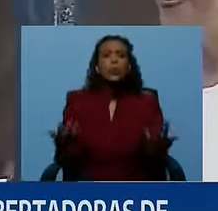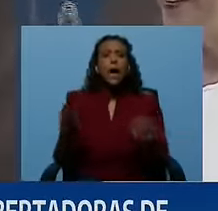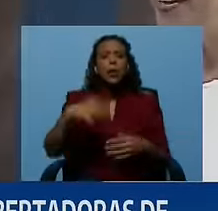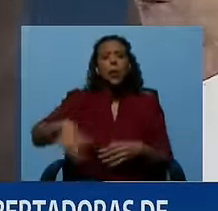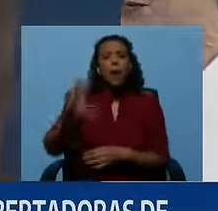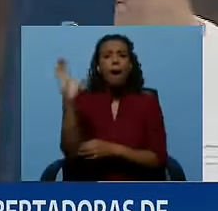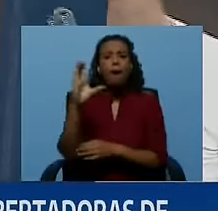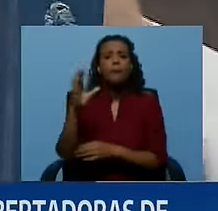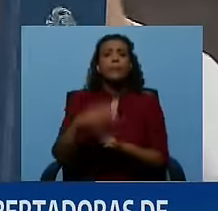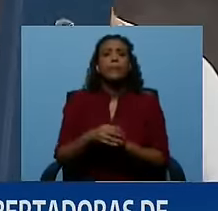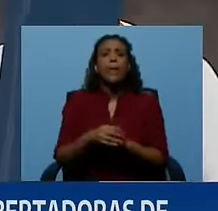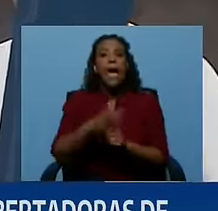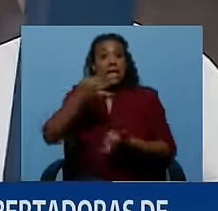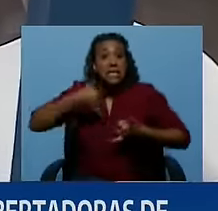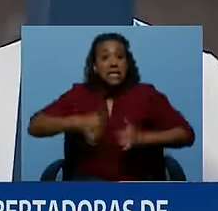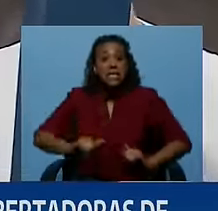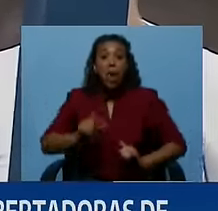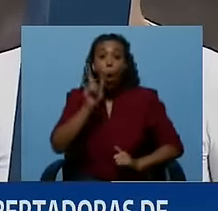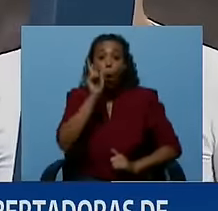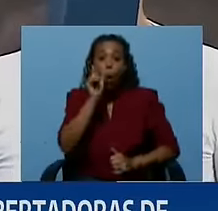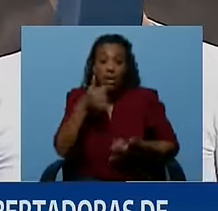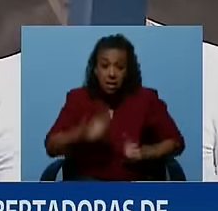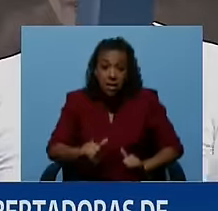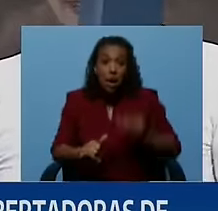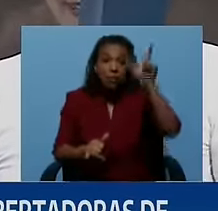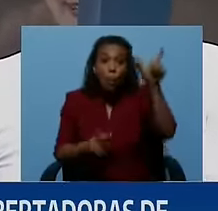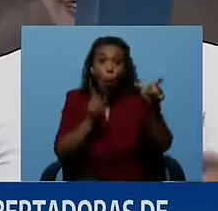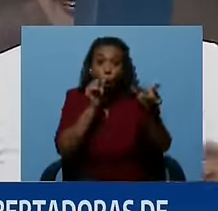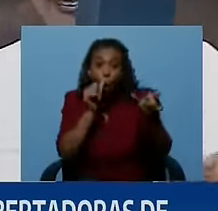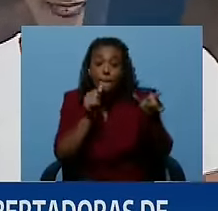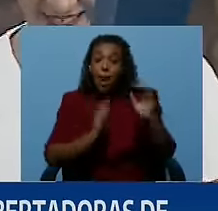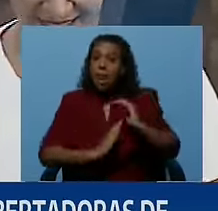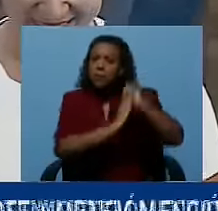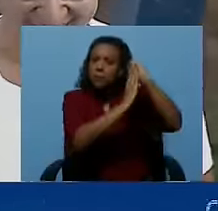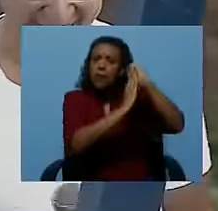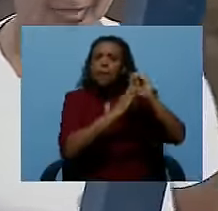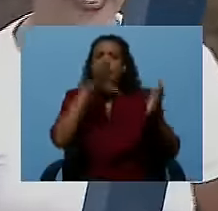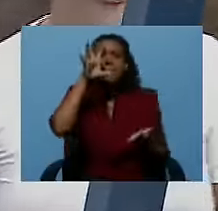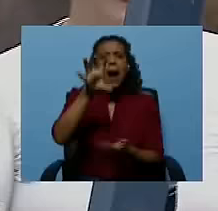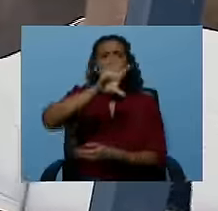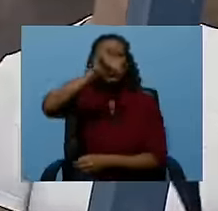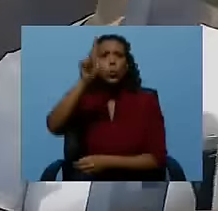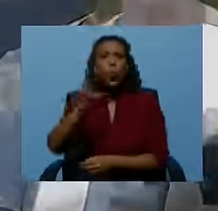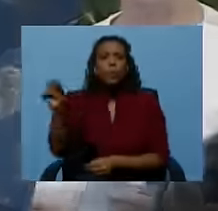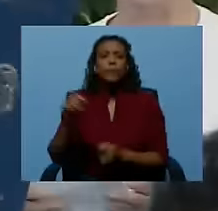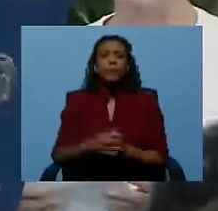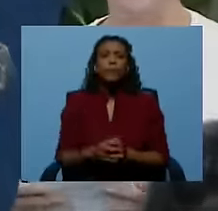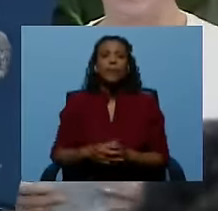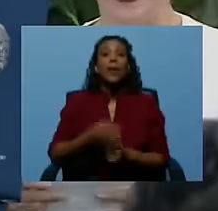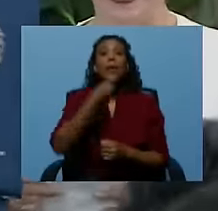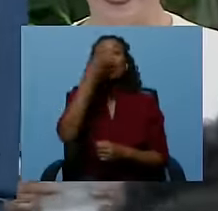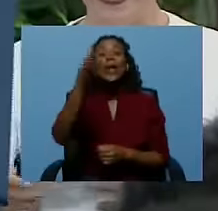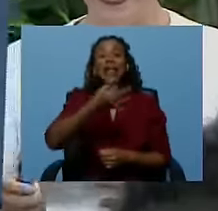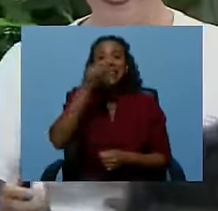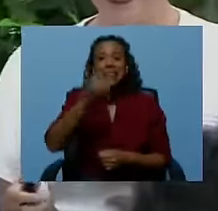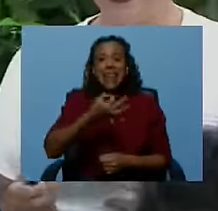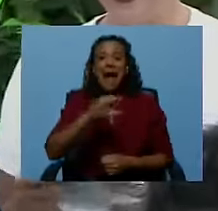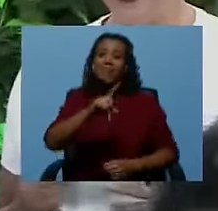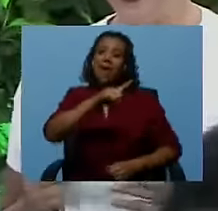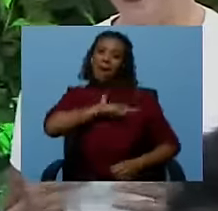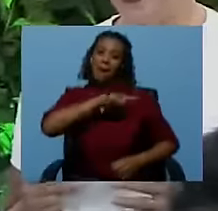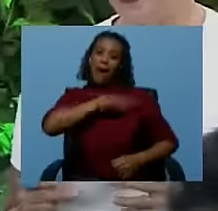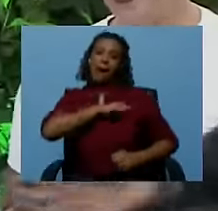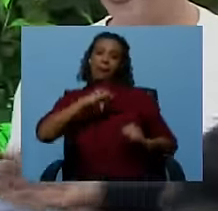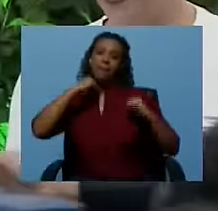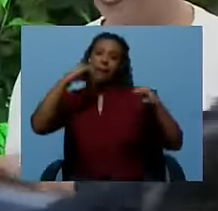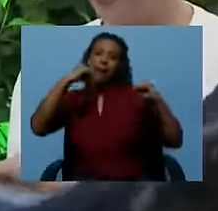nuestro país y es hija de un líder fundamental de Namibia. Buenas Escuchamos tardes, parte camarades.